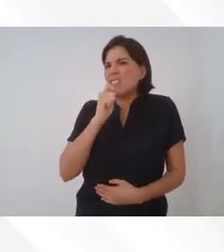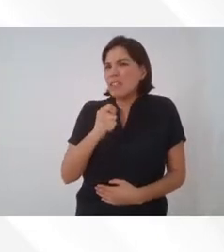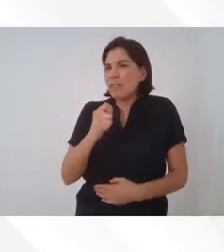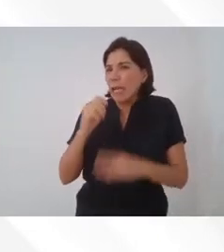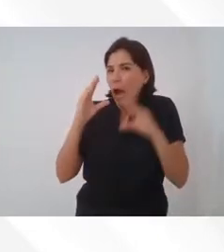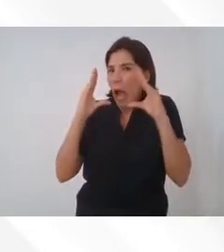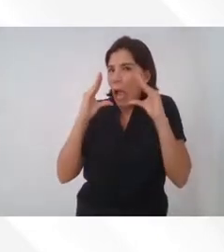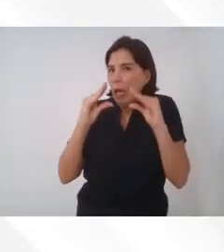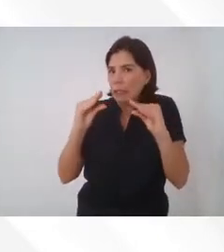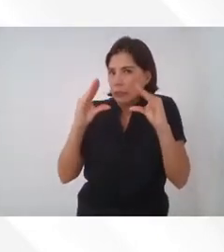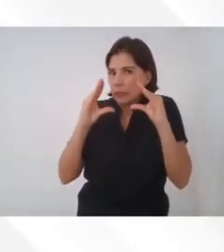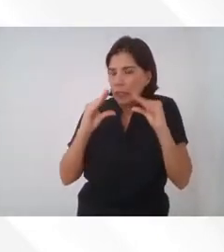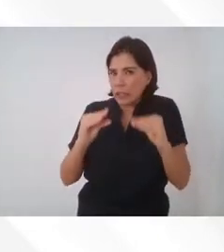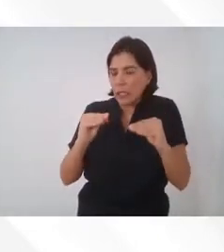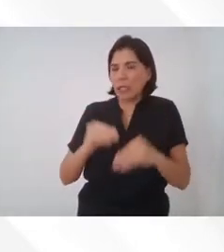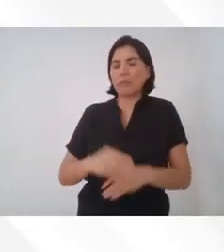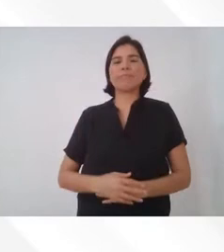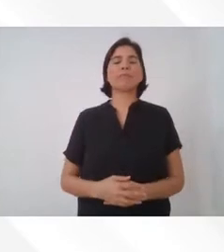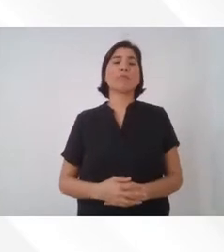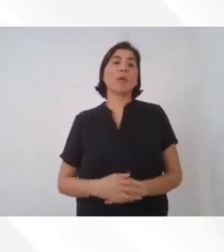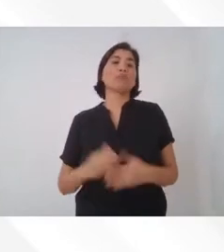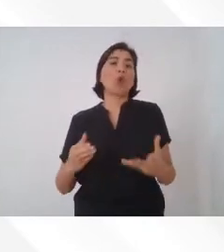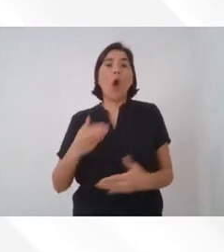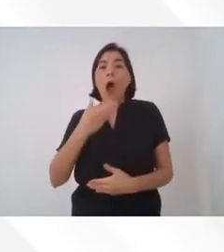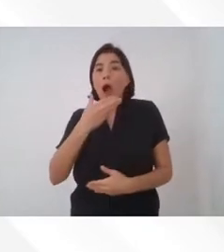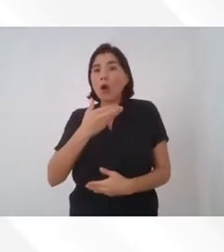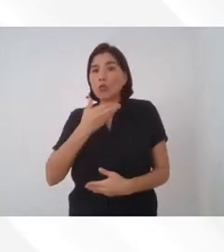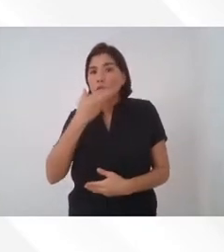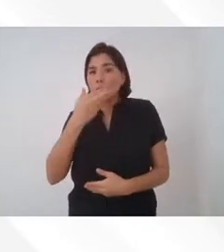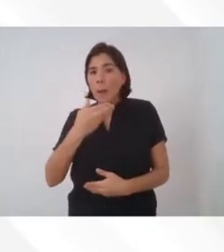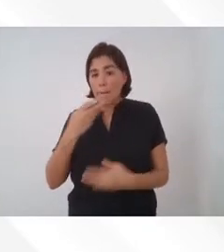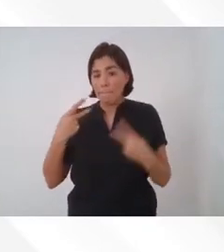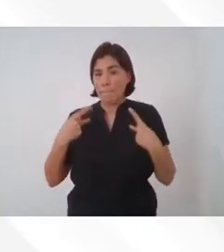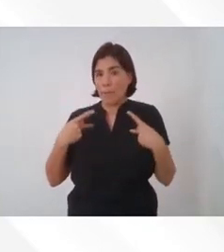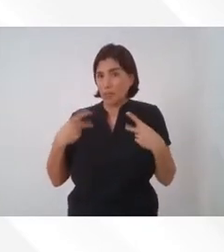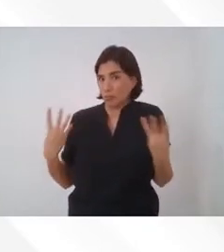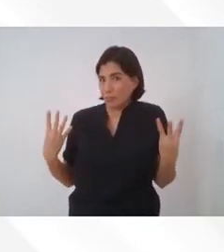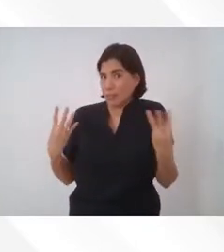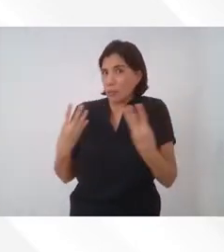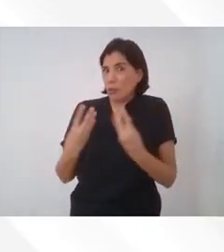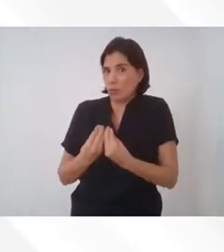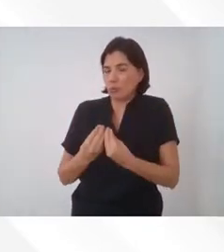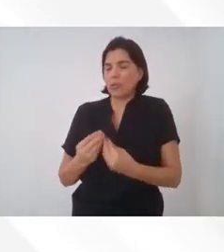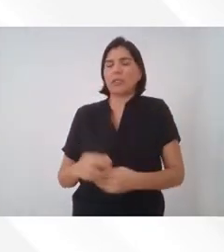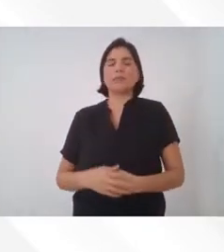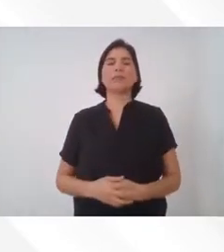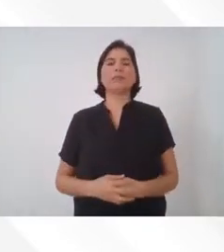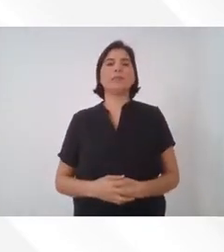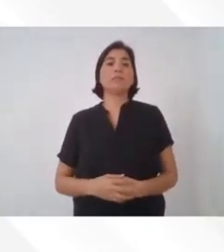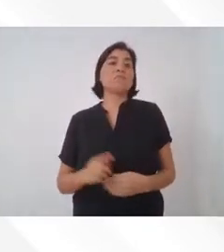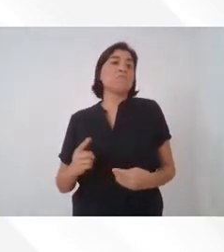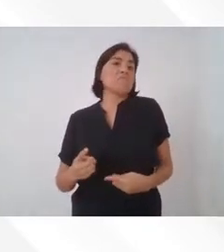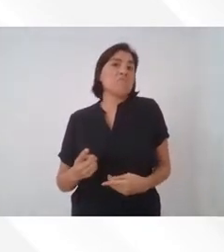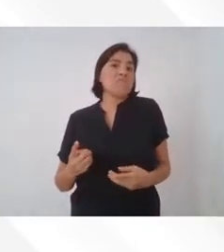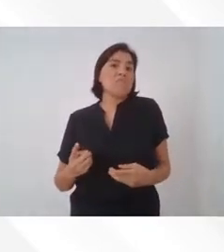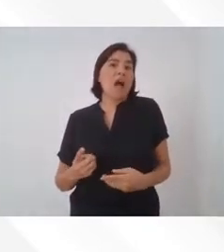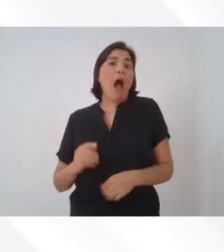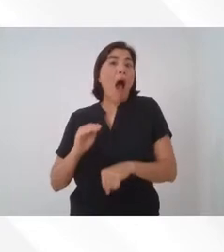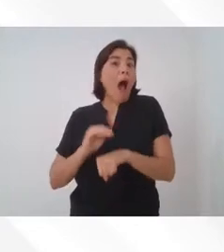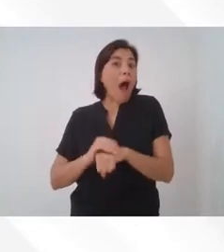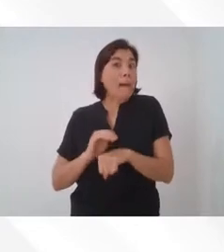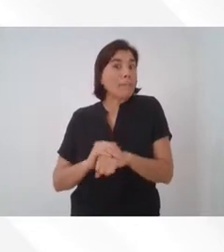la compañía humana. Leonardo nos dice hacer amigos. ¡Qué